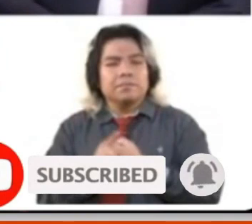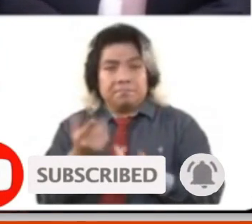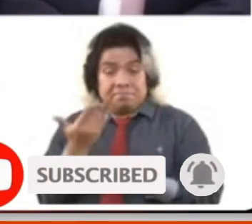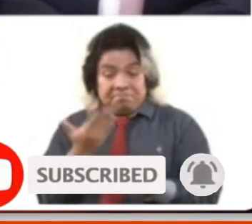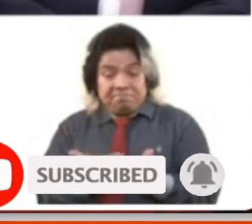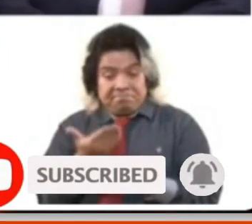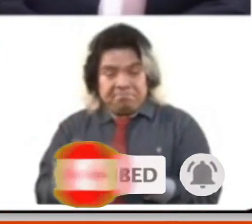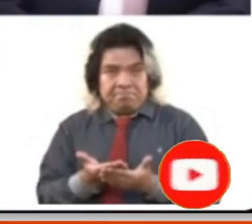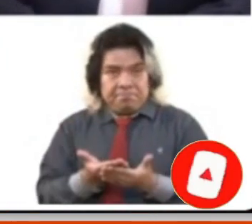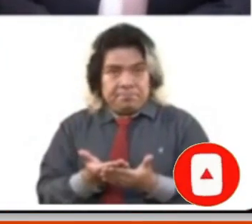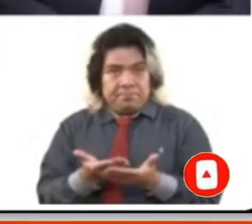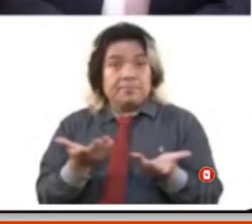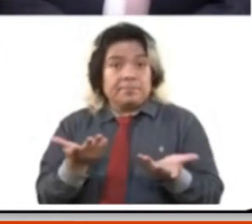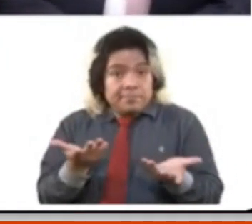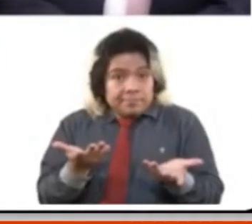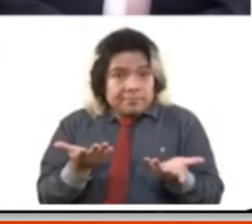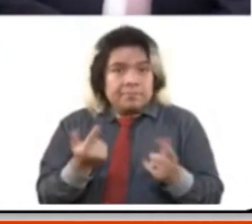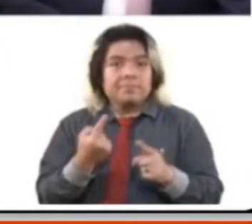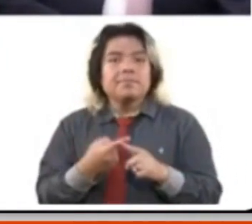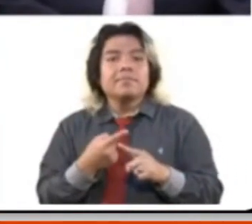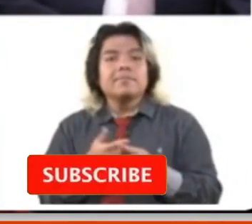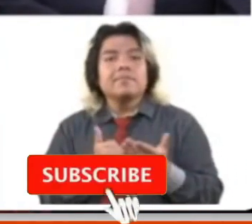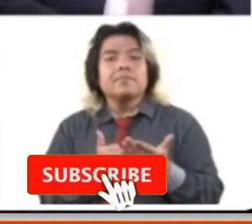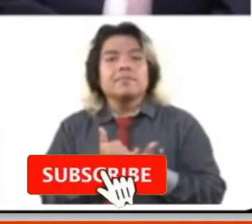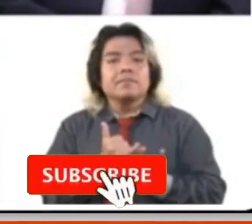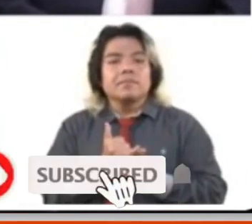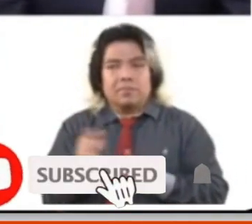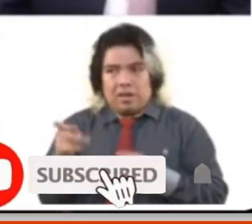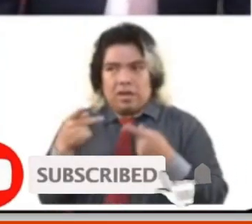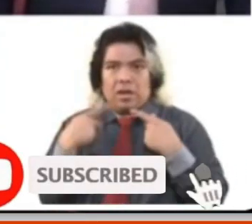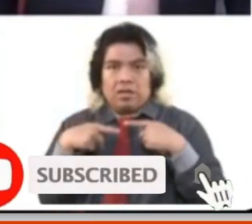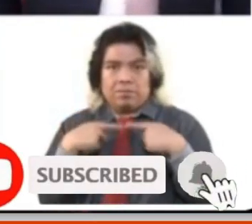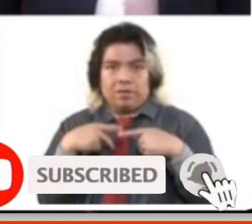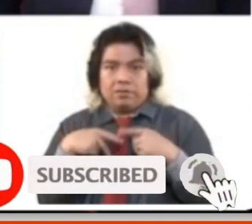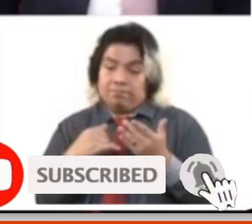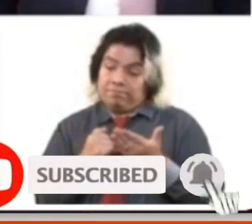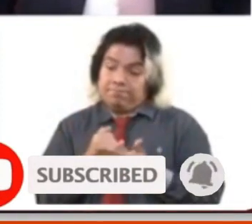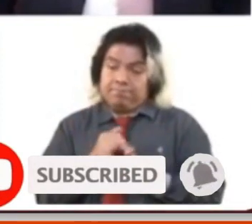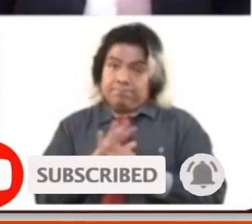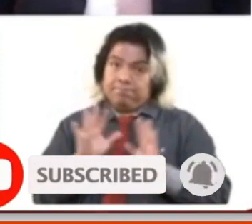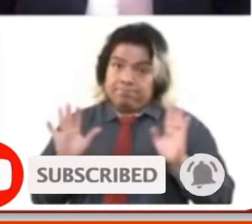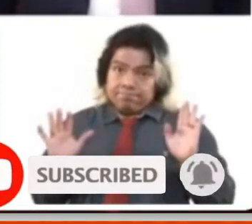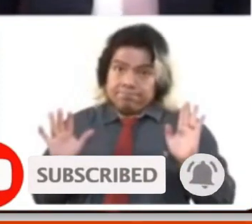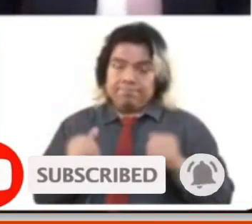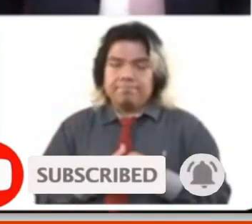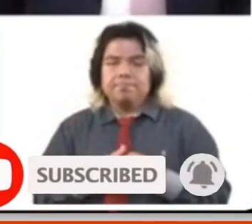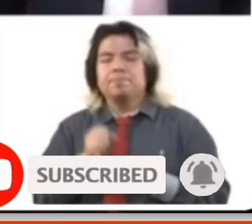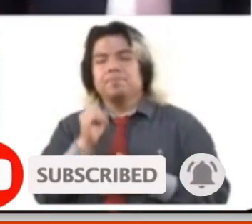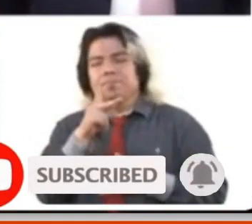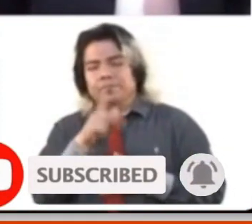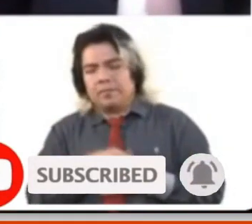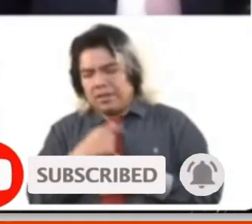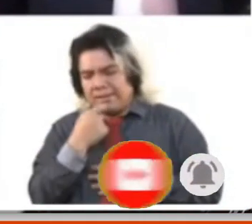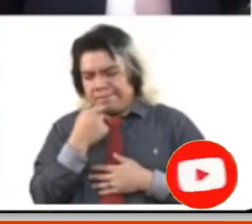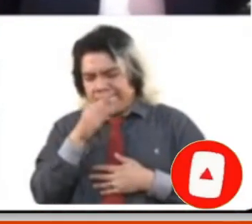Y ahí pues quien tiene que tomar su propia decisión son los ciudadanos frente a la investigación que se está haciendo. Bueno, y hablando también